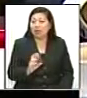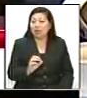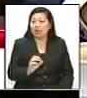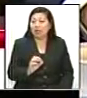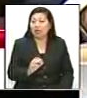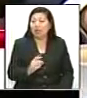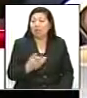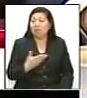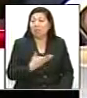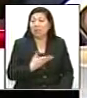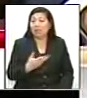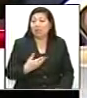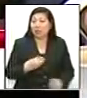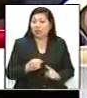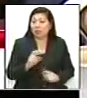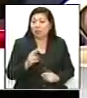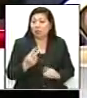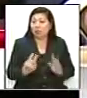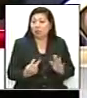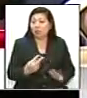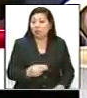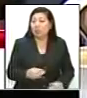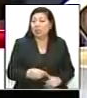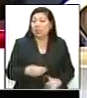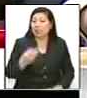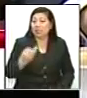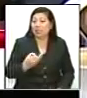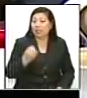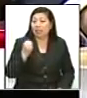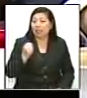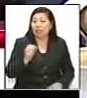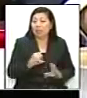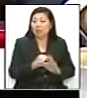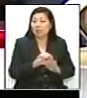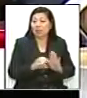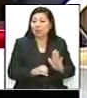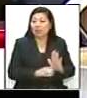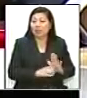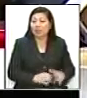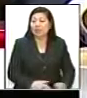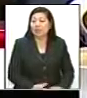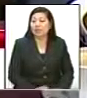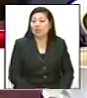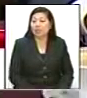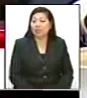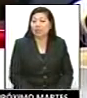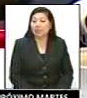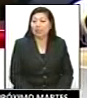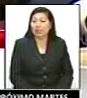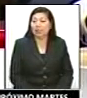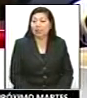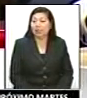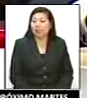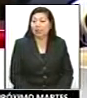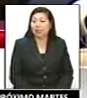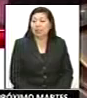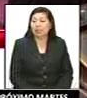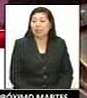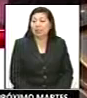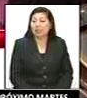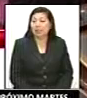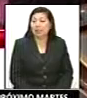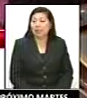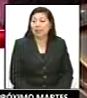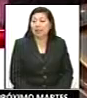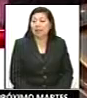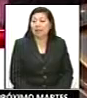Tribunal Constitucional en el periodo 2012 y especialista en Derecho Constitucional. Doctor Álvarez Miranda, tiene